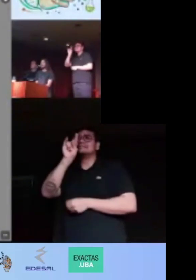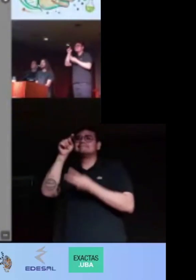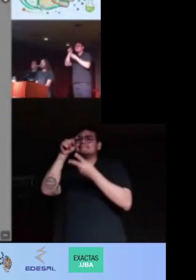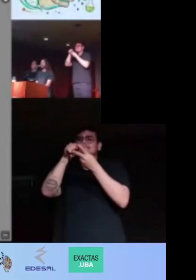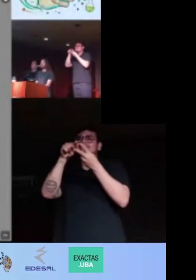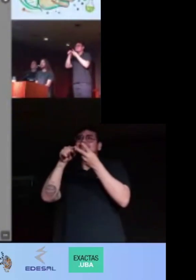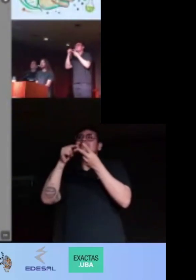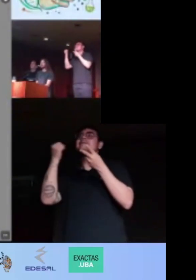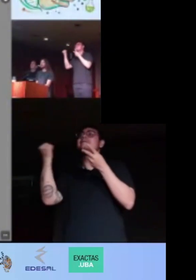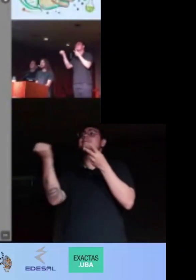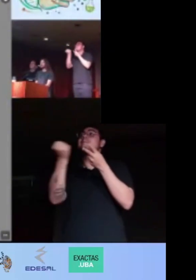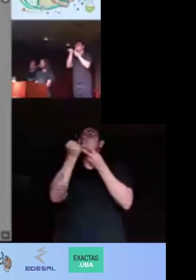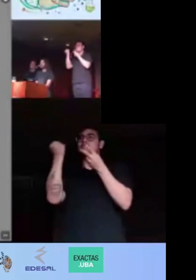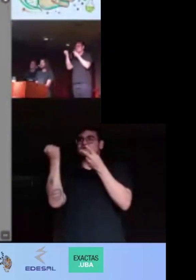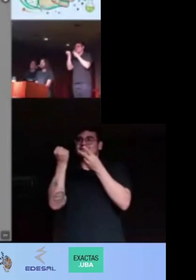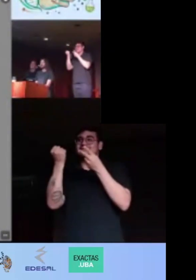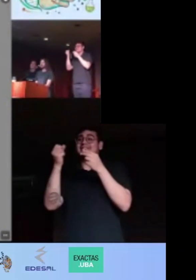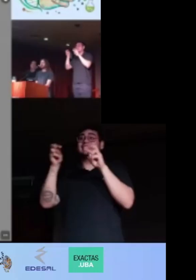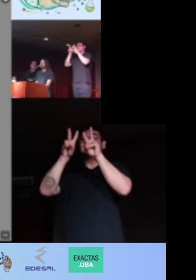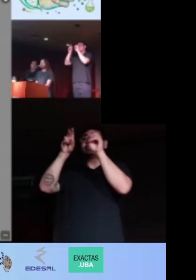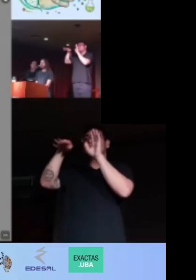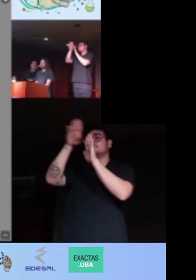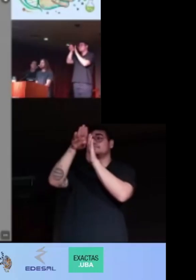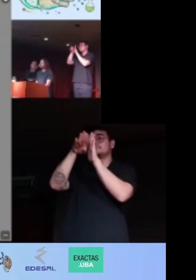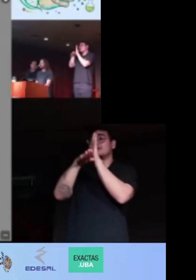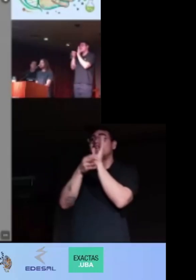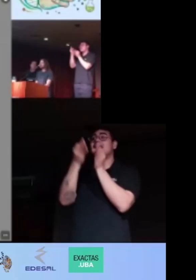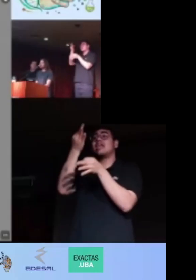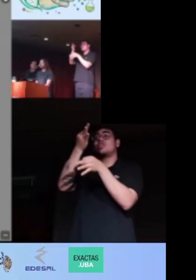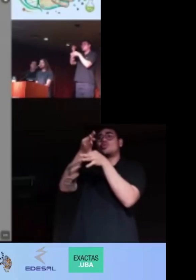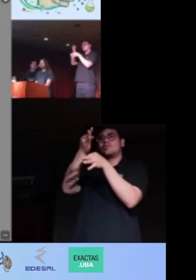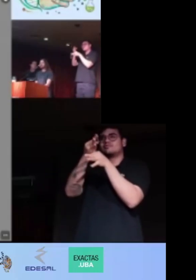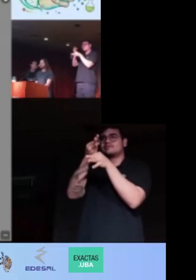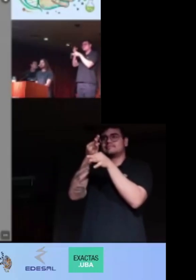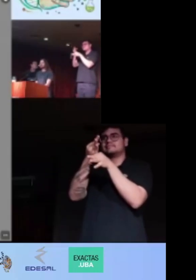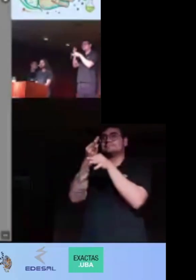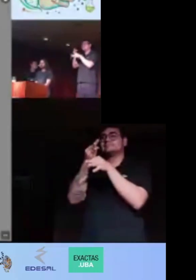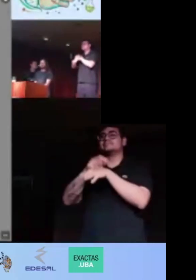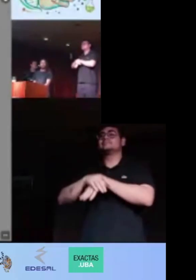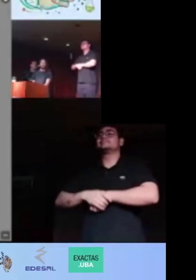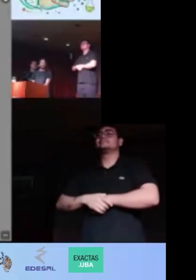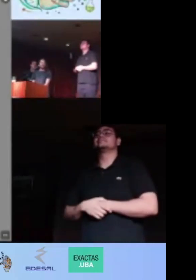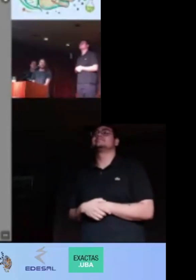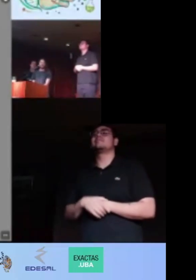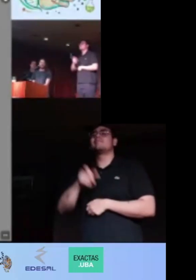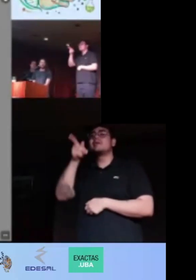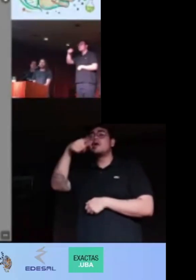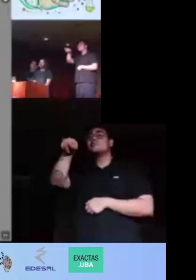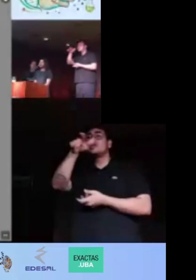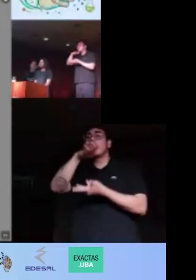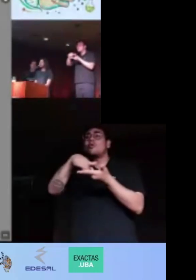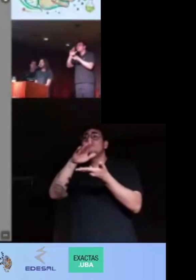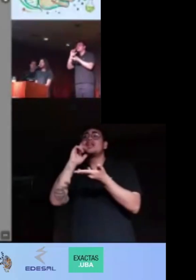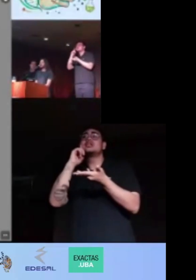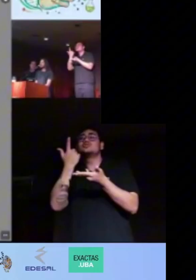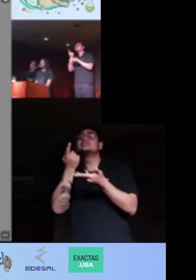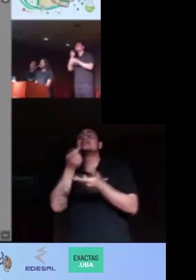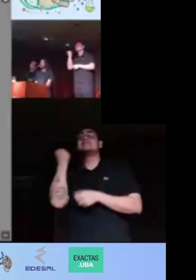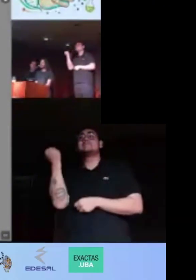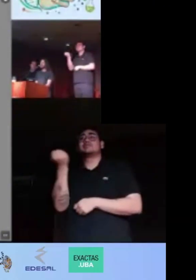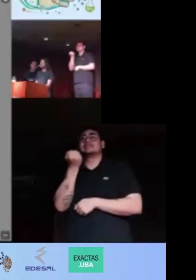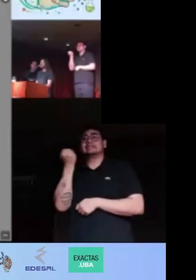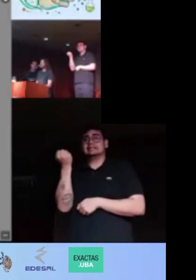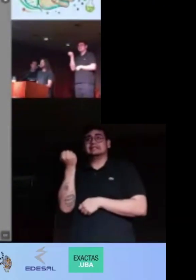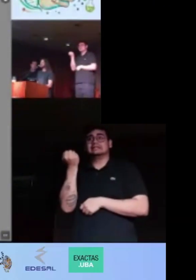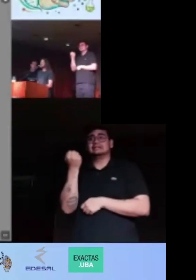del marco educacional para estudiantes sordos. Y como había dicho Miriam,